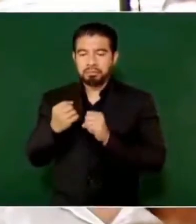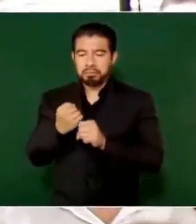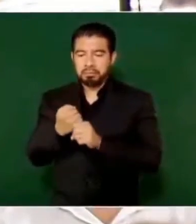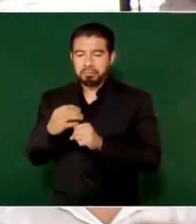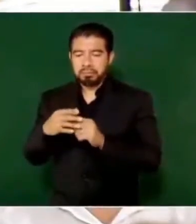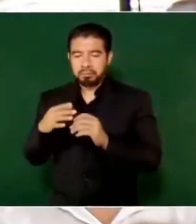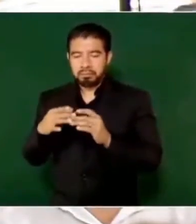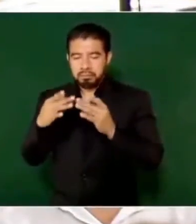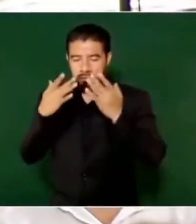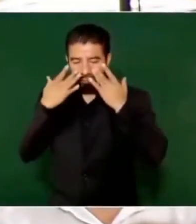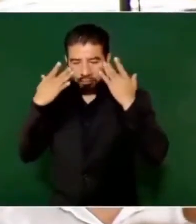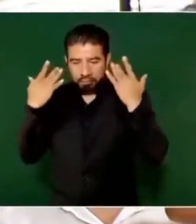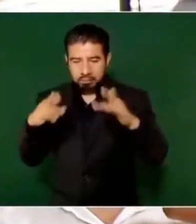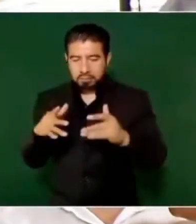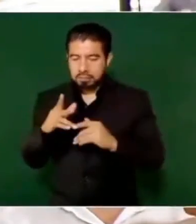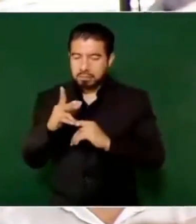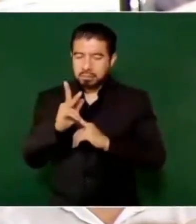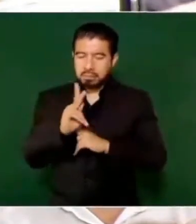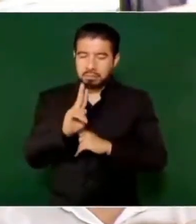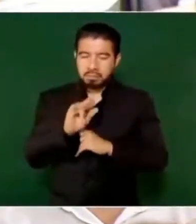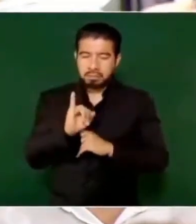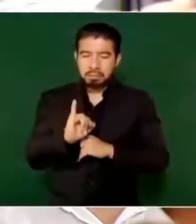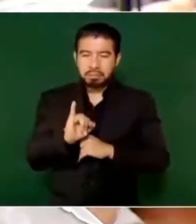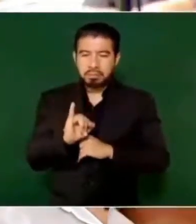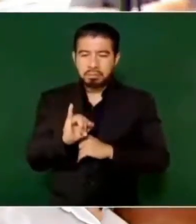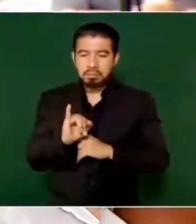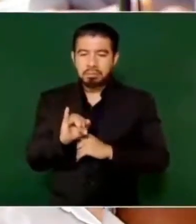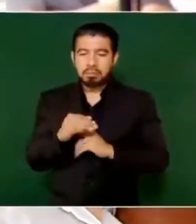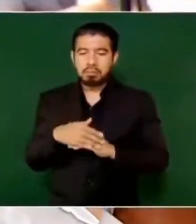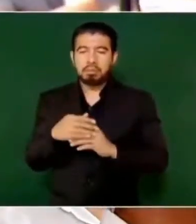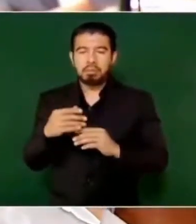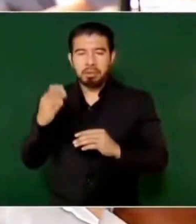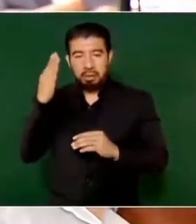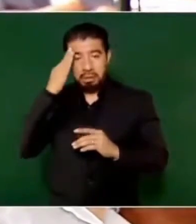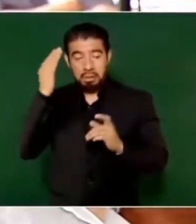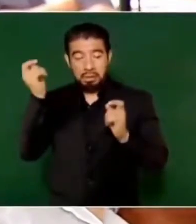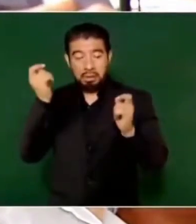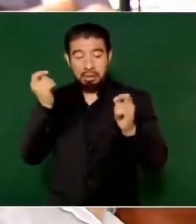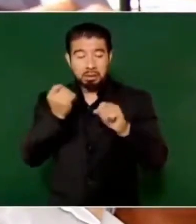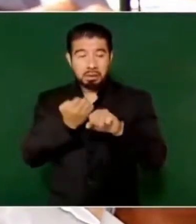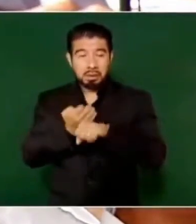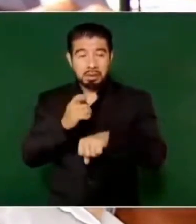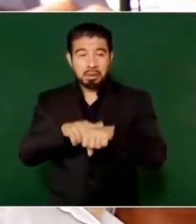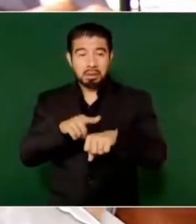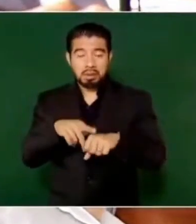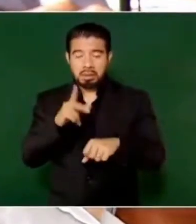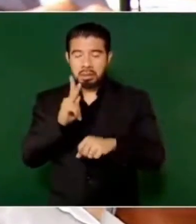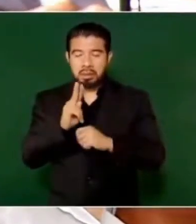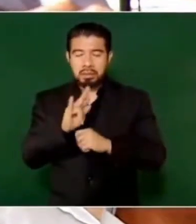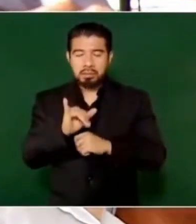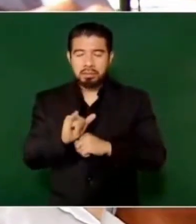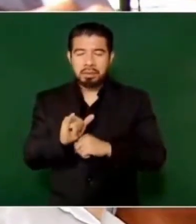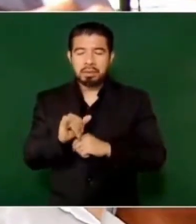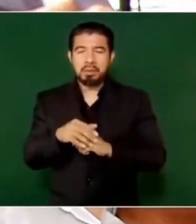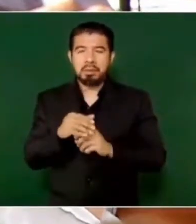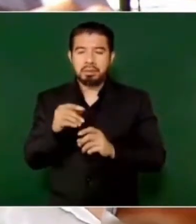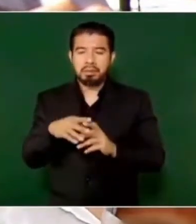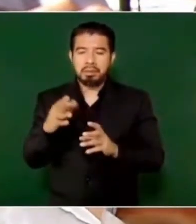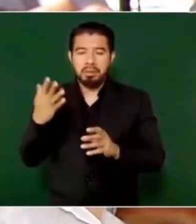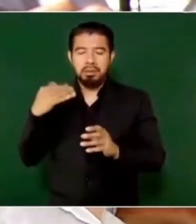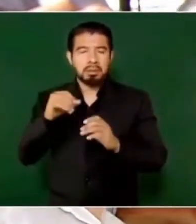renuncia al PRI o renuncia a la dirigencia estatal del PRI. Estamos hablando del 16 de agosto del 83, cuando